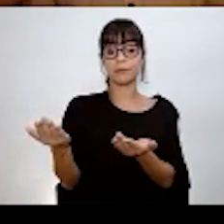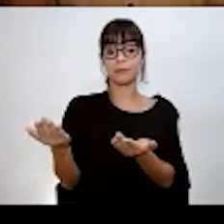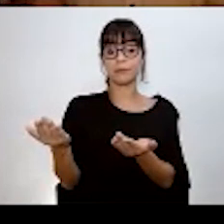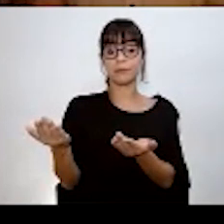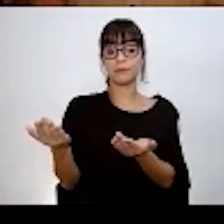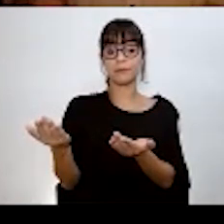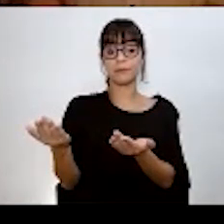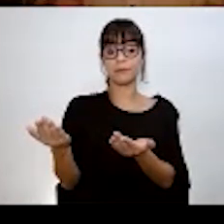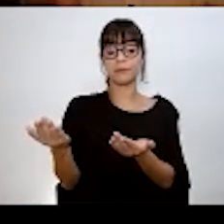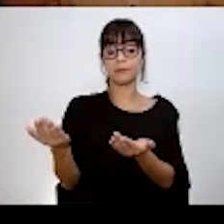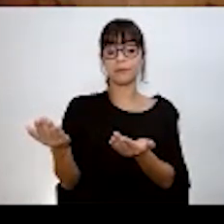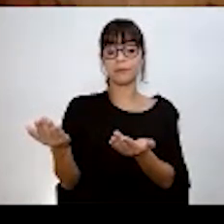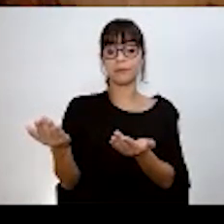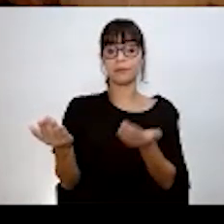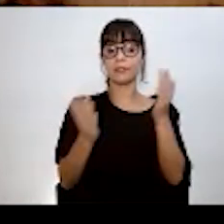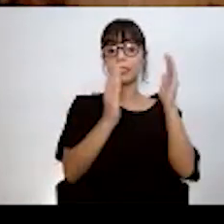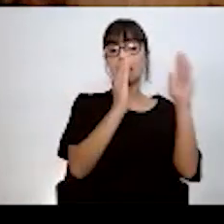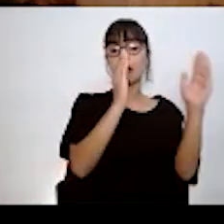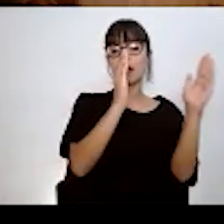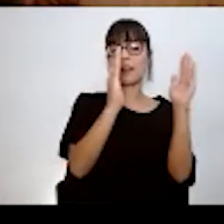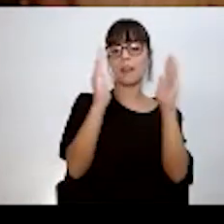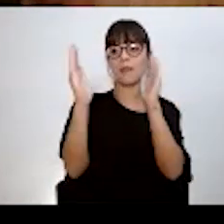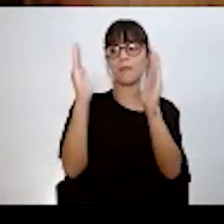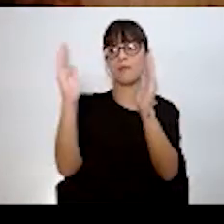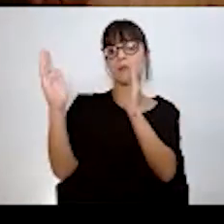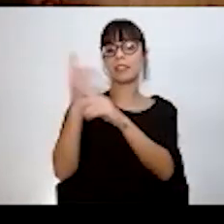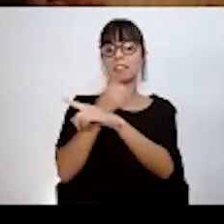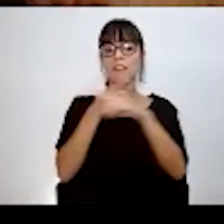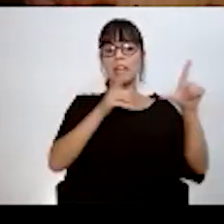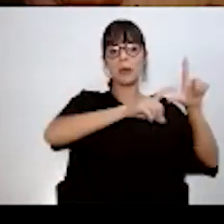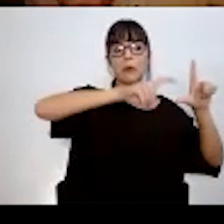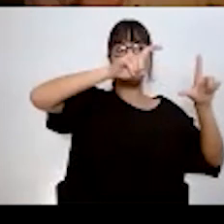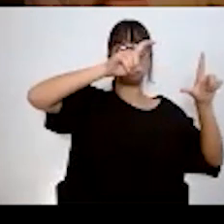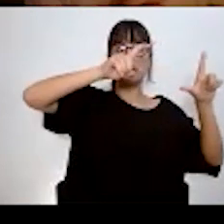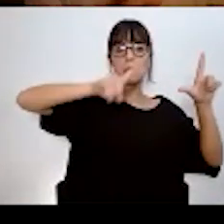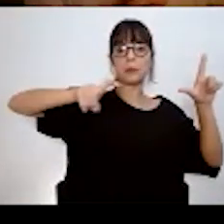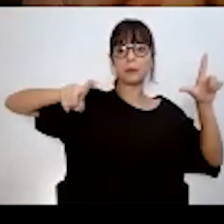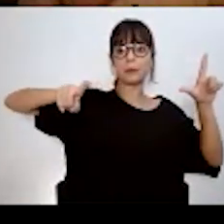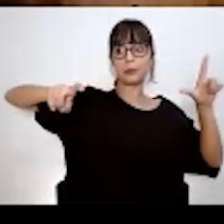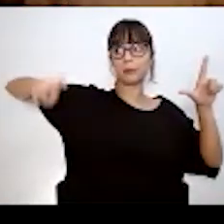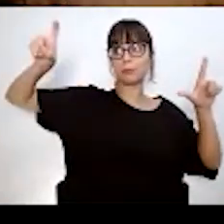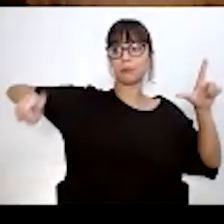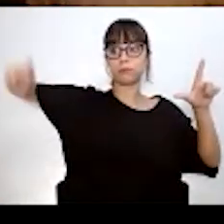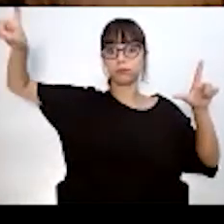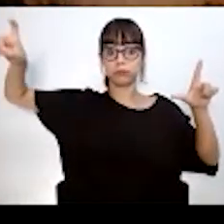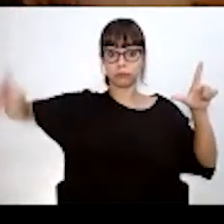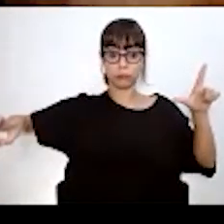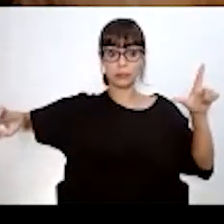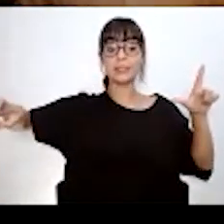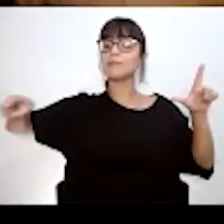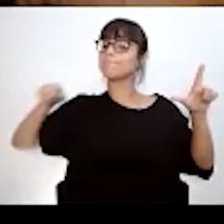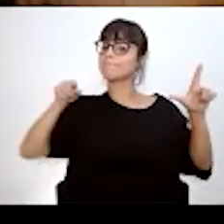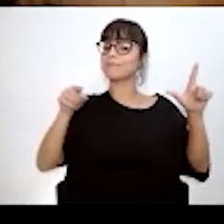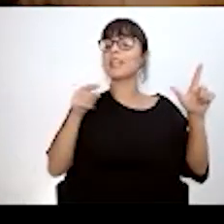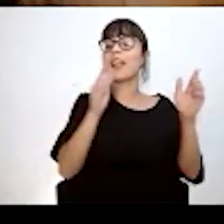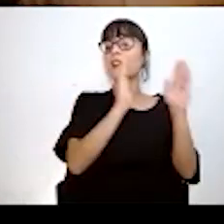diferentes episodios de dinámica social que están marcados por diferentes procesos que ahora